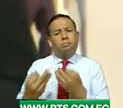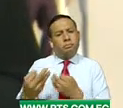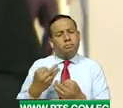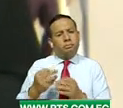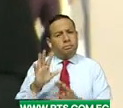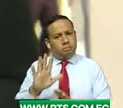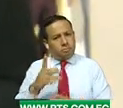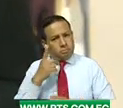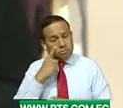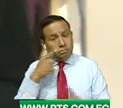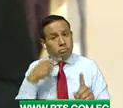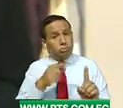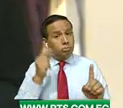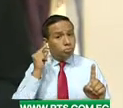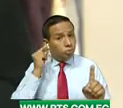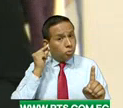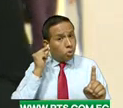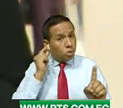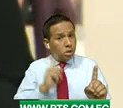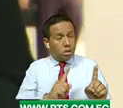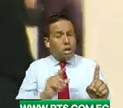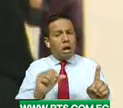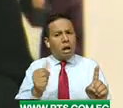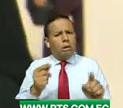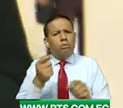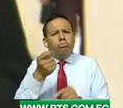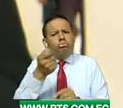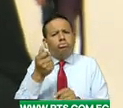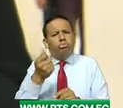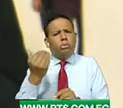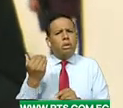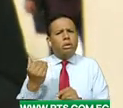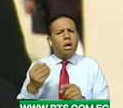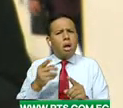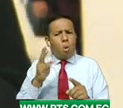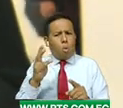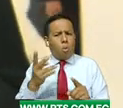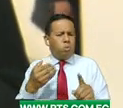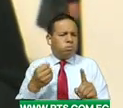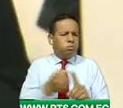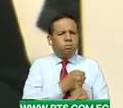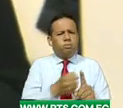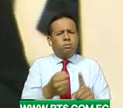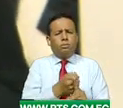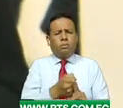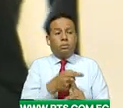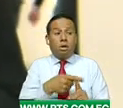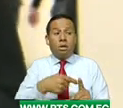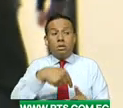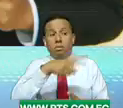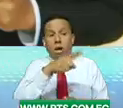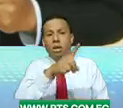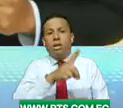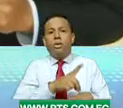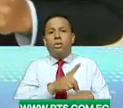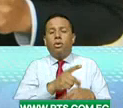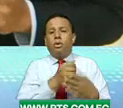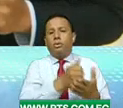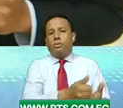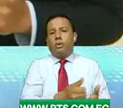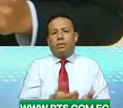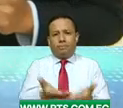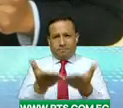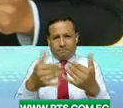una ciudadana que fue agredida hace pocos minutos. Y también aquí un departamento médico donde va a ser atendida. Adelante, Ana, buenas